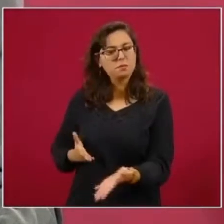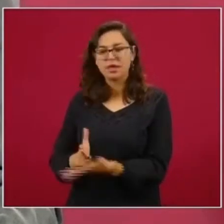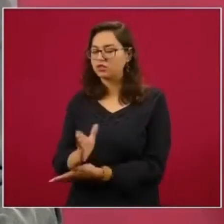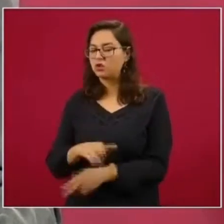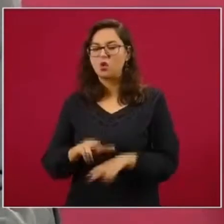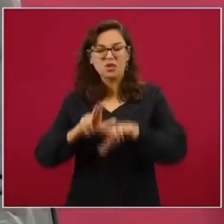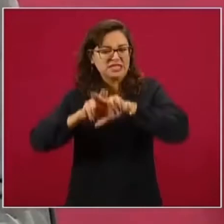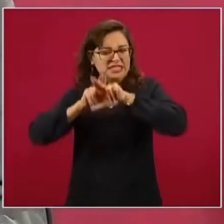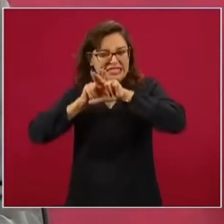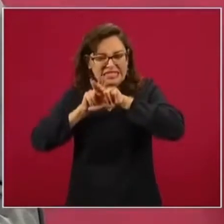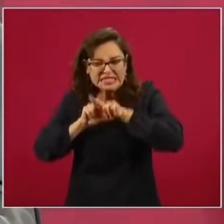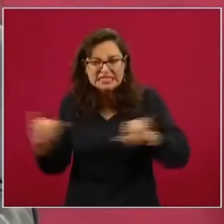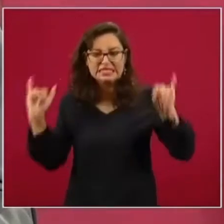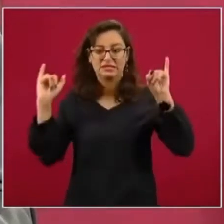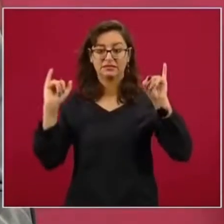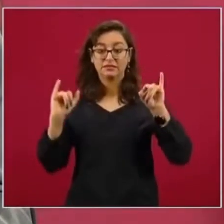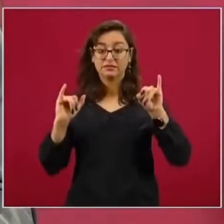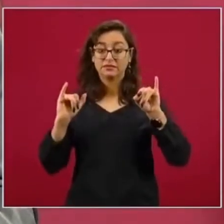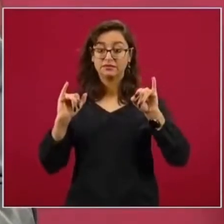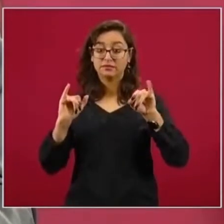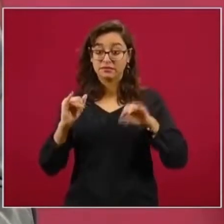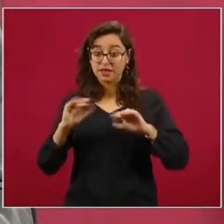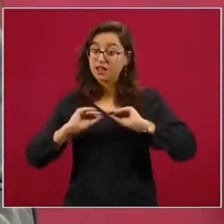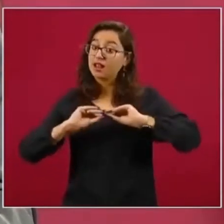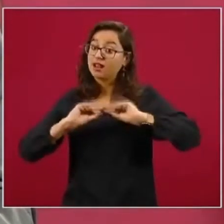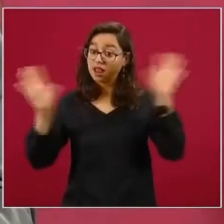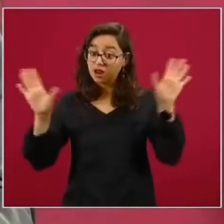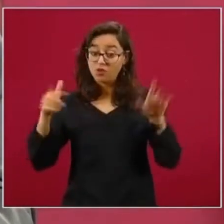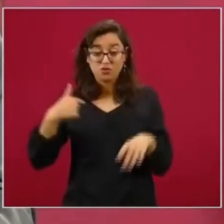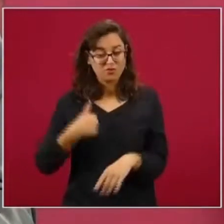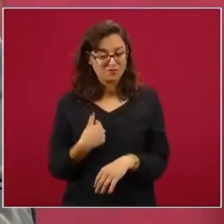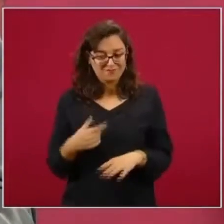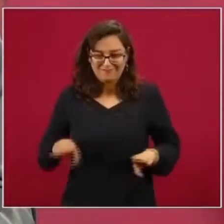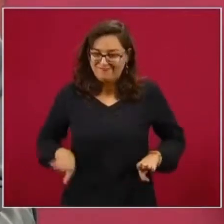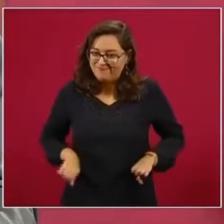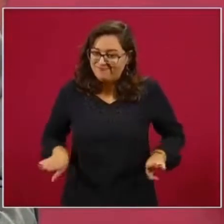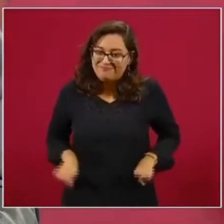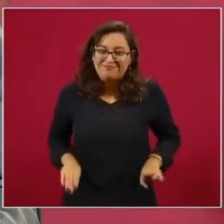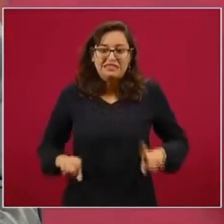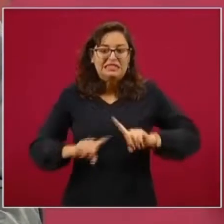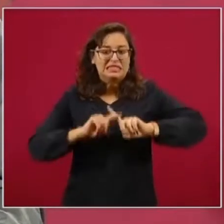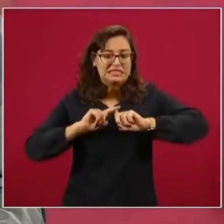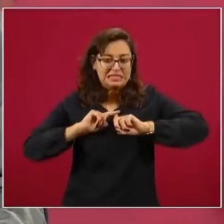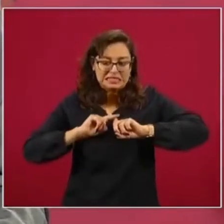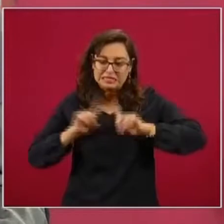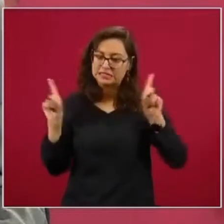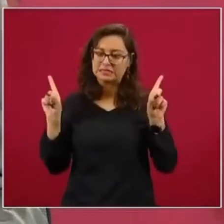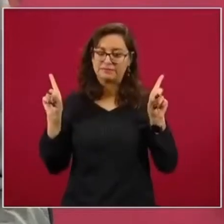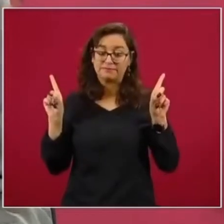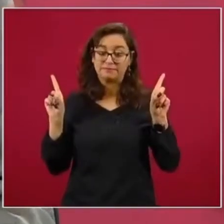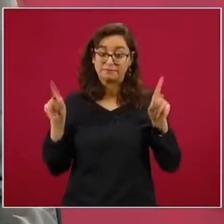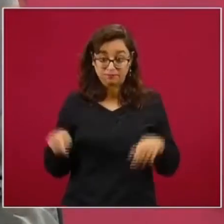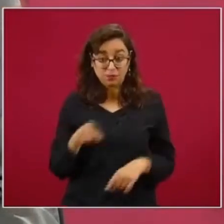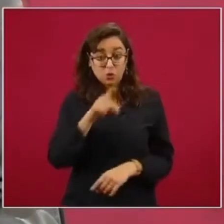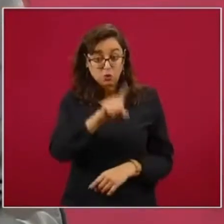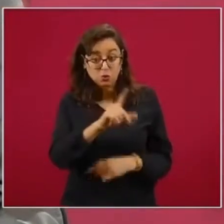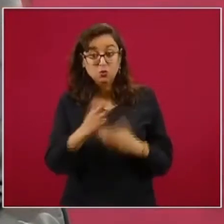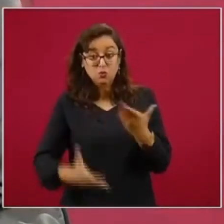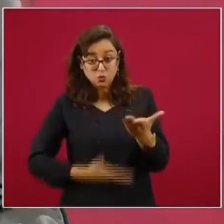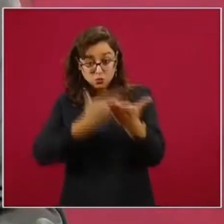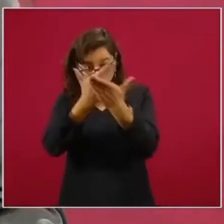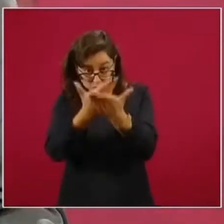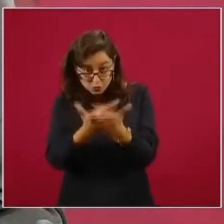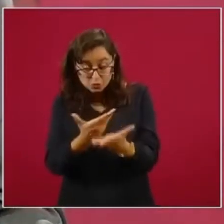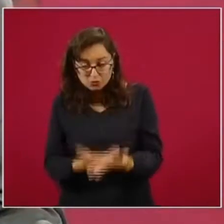Que quede claro eso. Esto es distinto completamente. Entonces, todo eso que estás planteando se